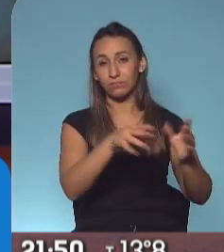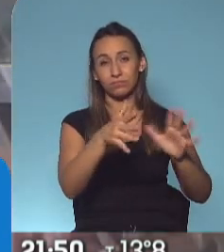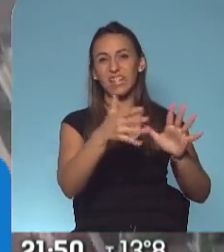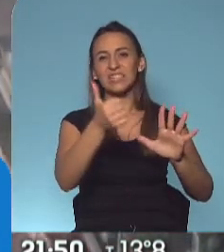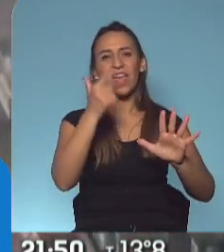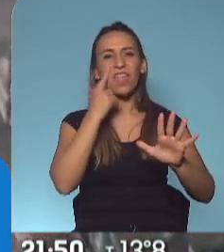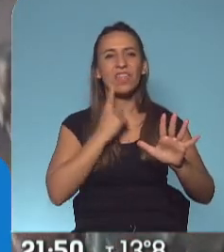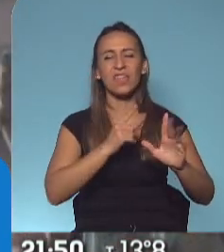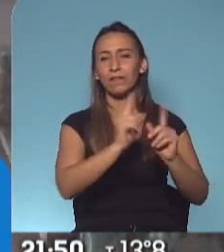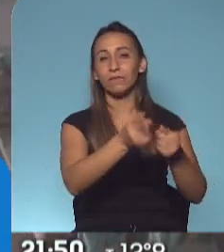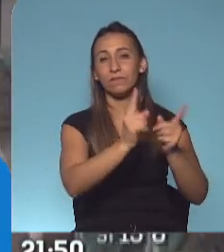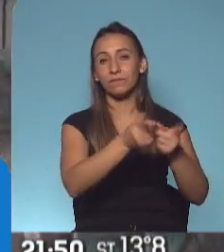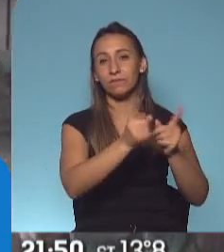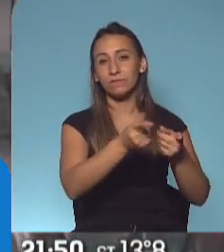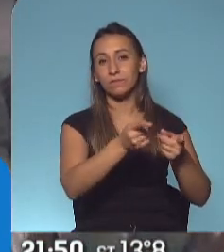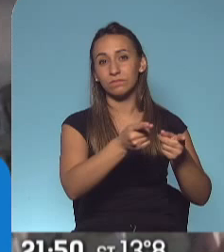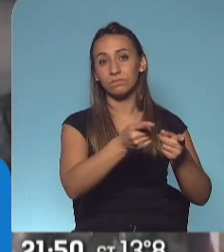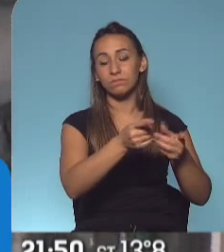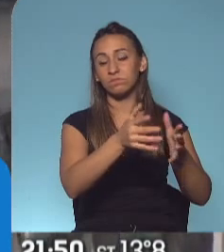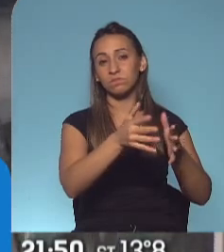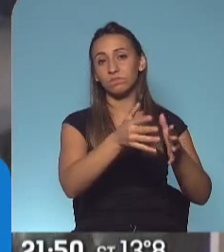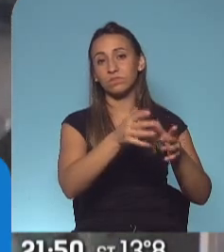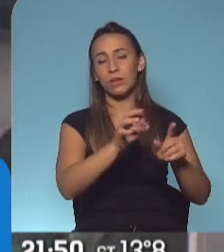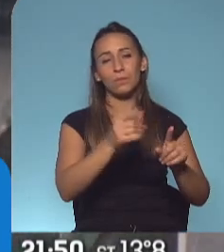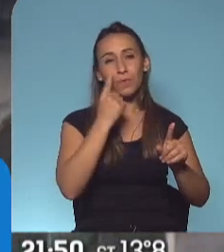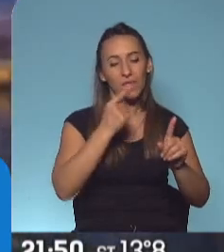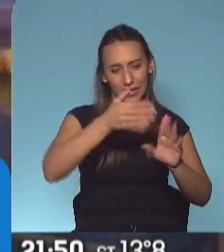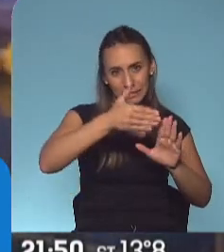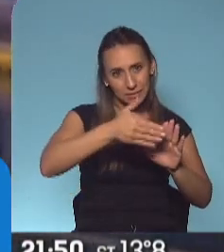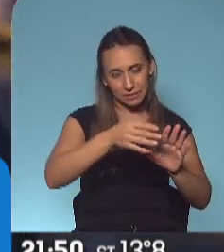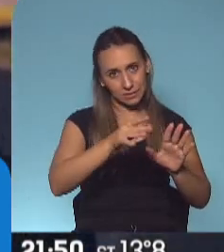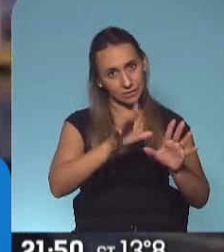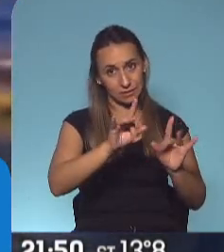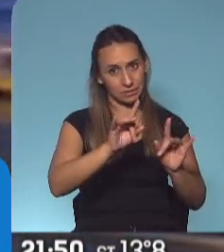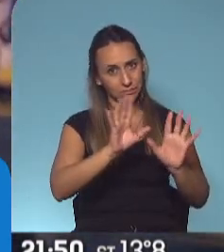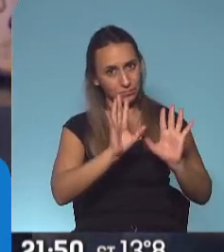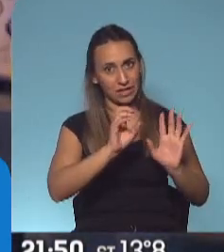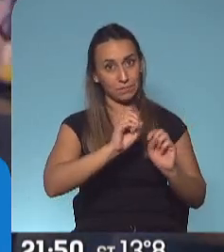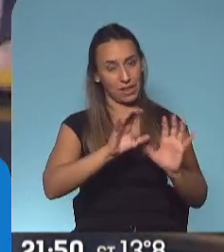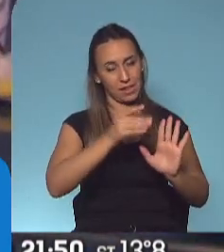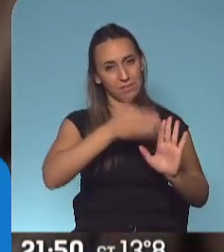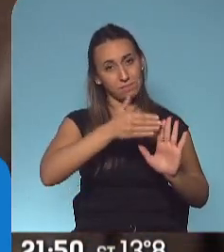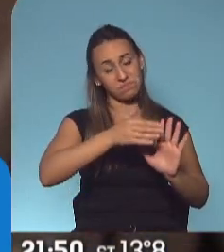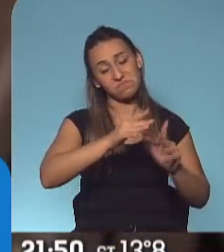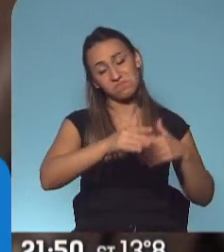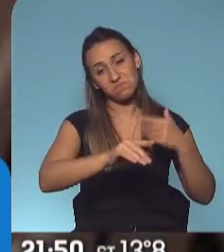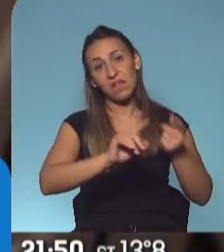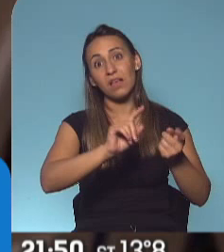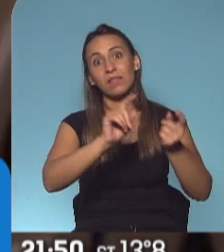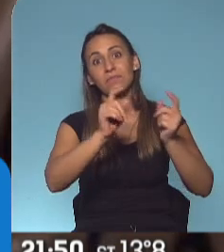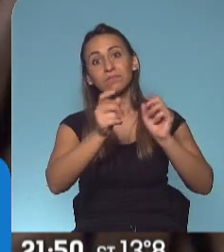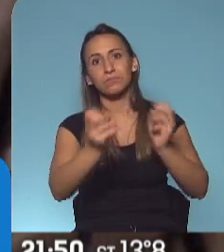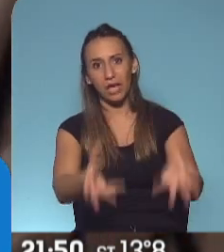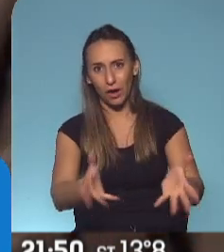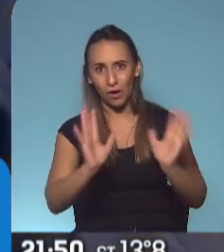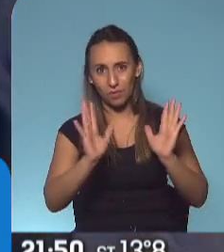6 días internado y los primeros 2 días fueron un poco críticos y después ya fui mejorando día a día, así que